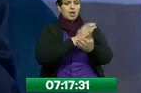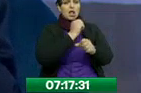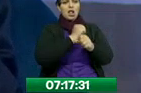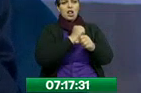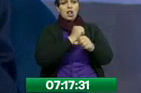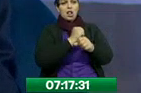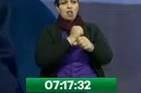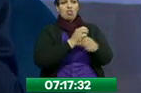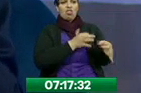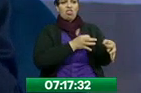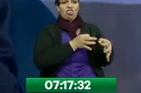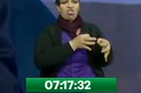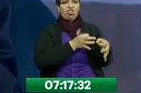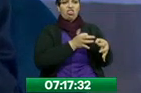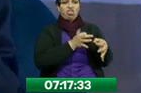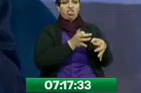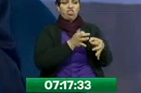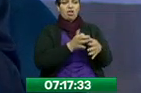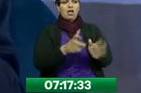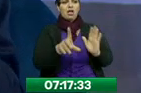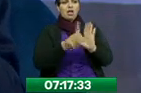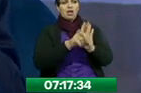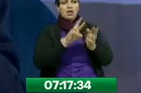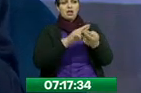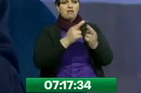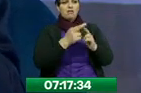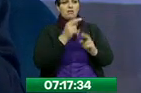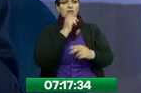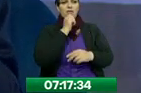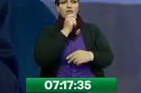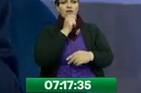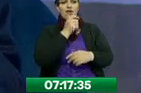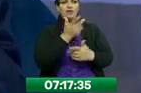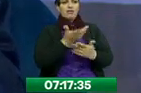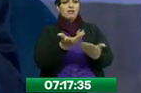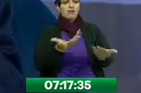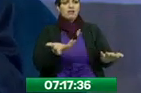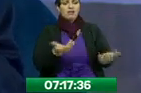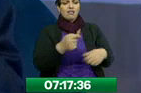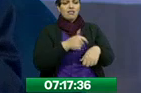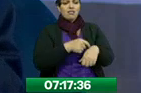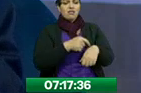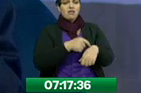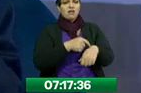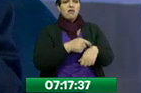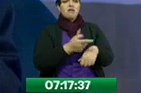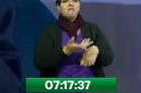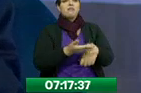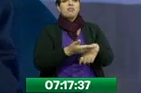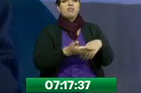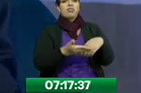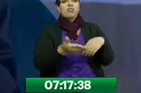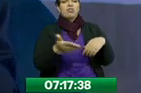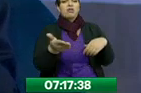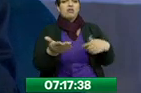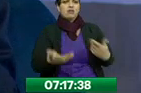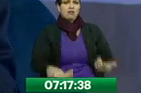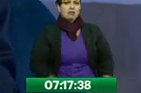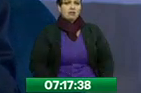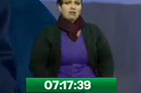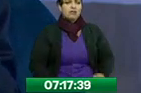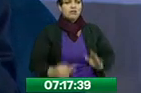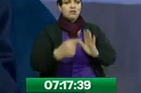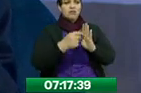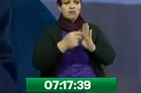públicamente es que el movimiento Creo jamás dará sus votos para incrementar impuestos. No estaremos de acuerdo